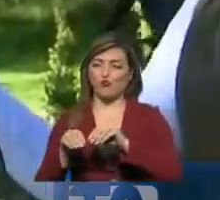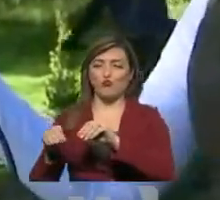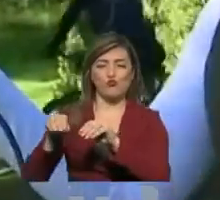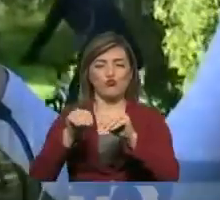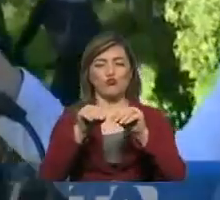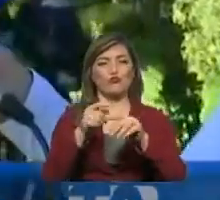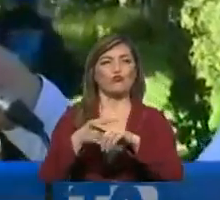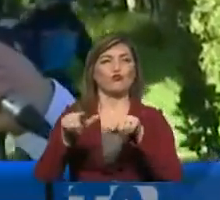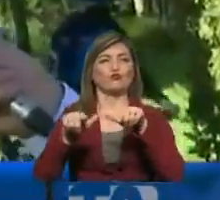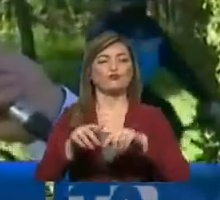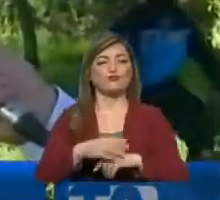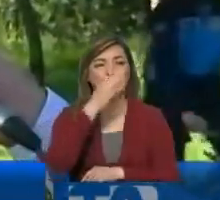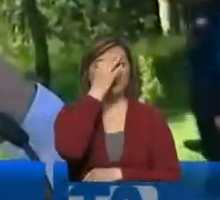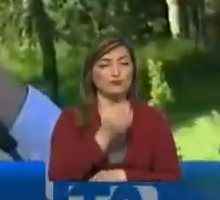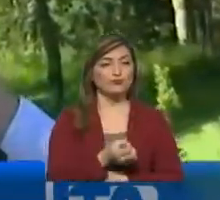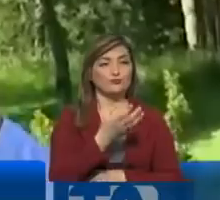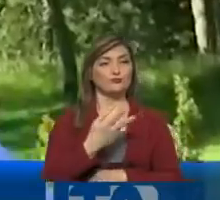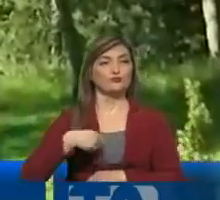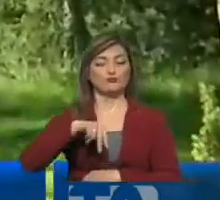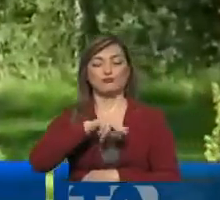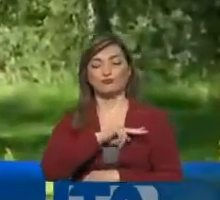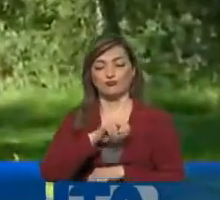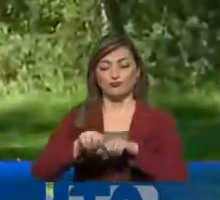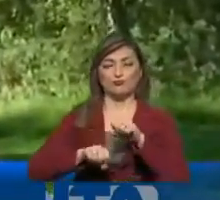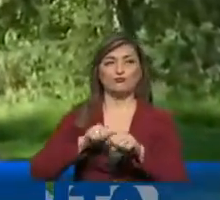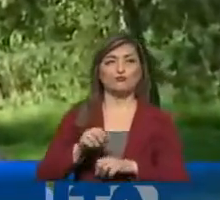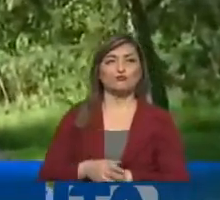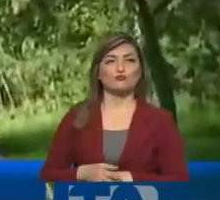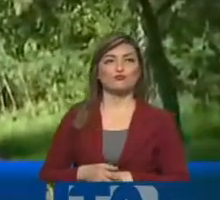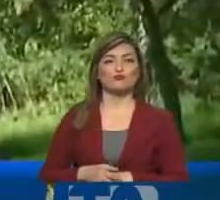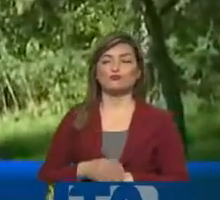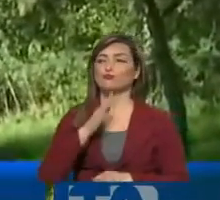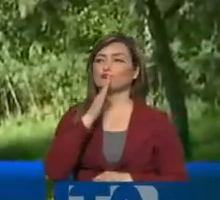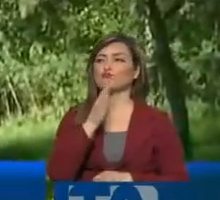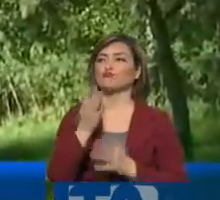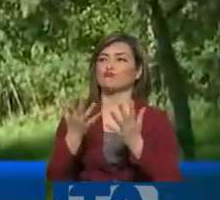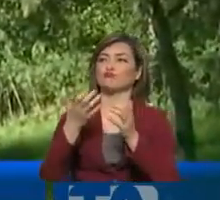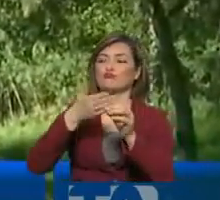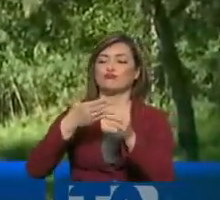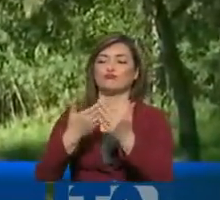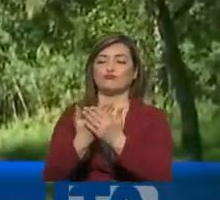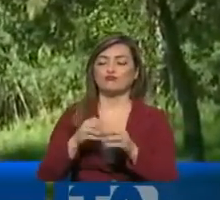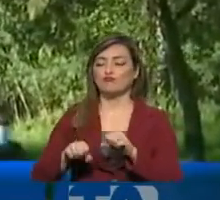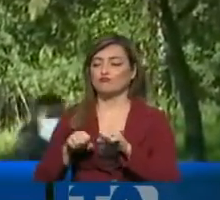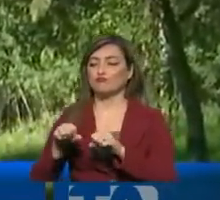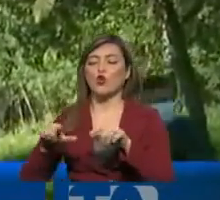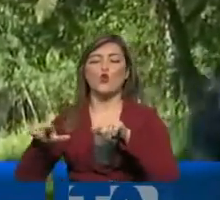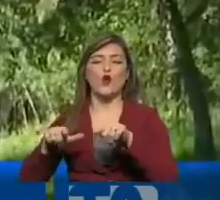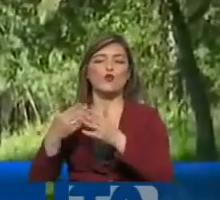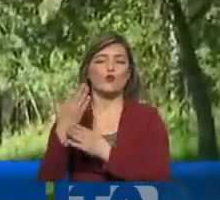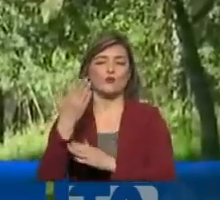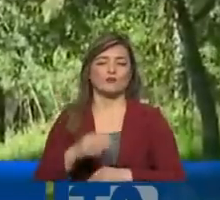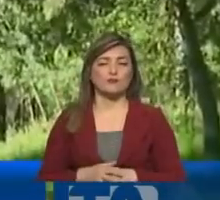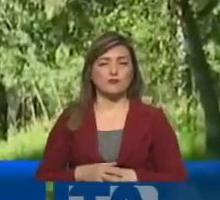días. Nosotros como ciclistas tenemos siempre el afán de buscar nuevas rutas. En este caso la